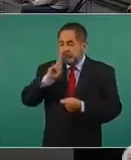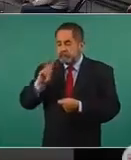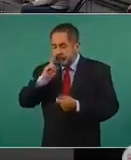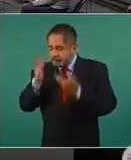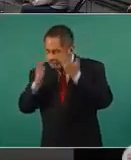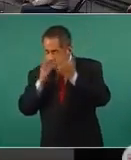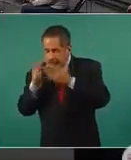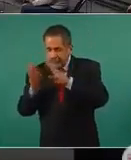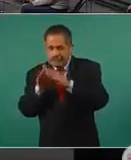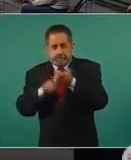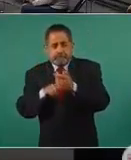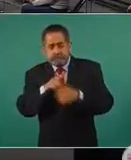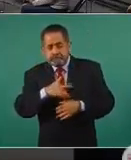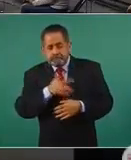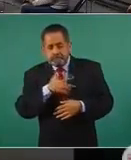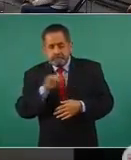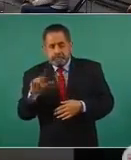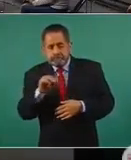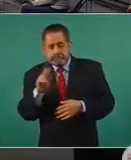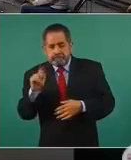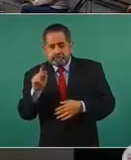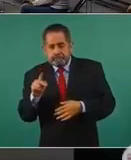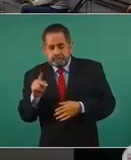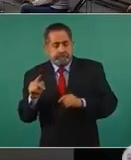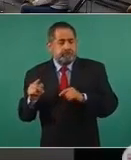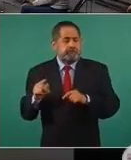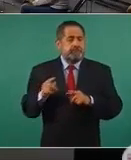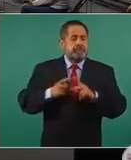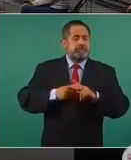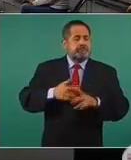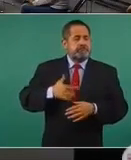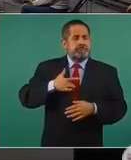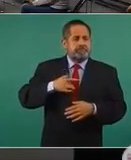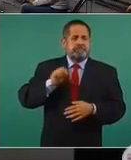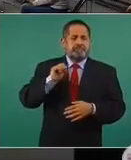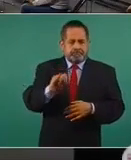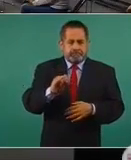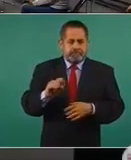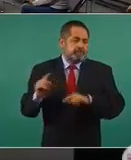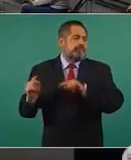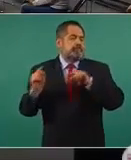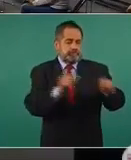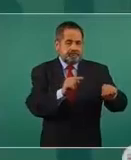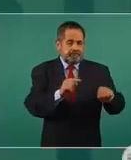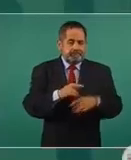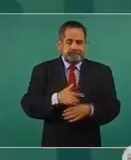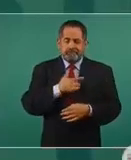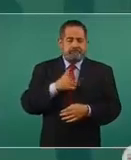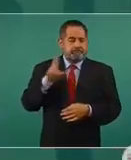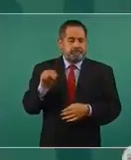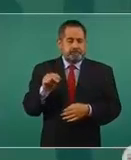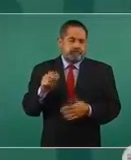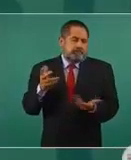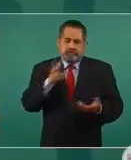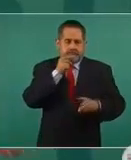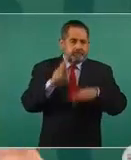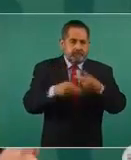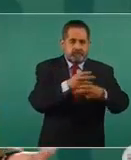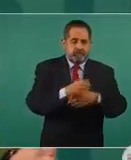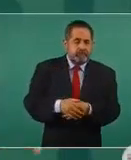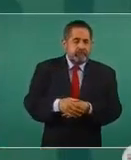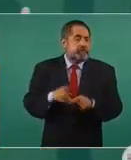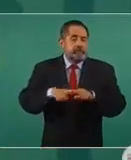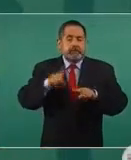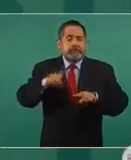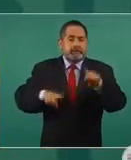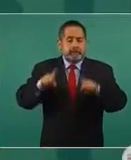ver o establecer cuál iba a ser la estrategia, y si se determinaba que nosotros deberíamos entrar porque no se